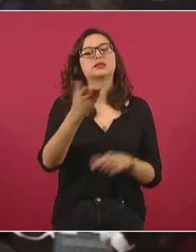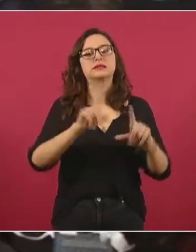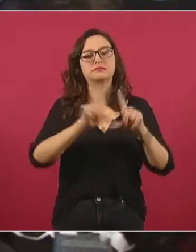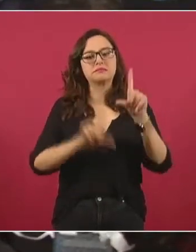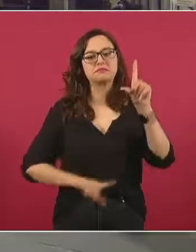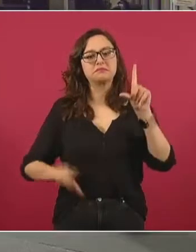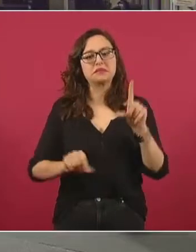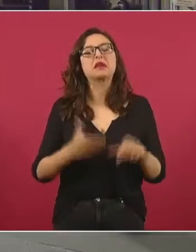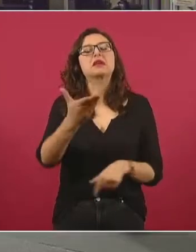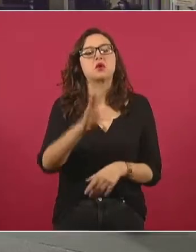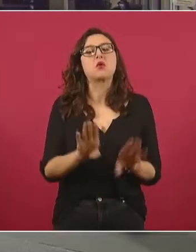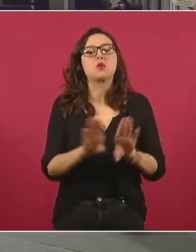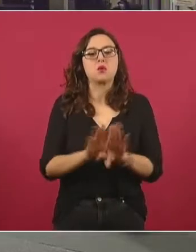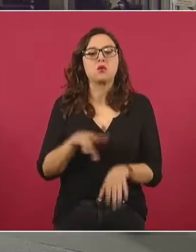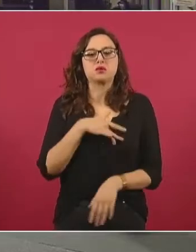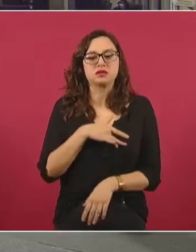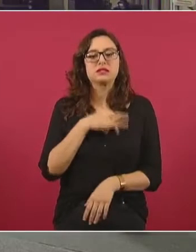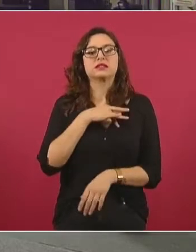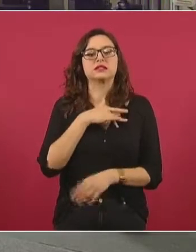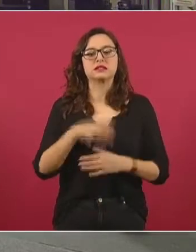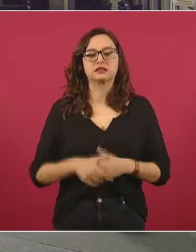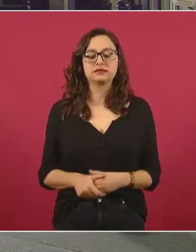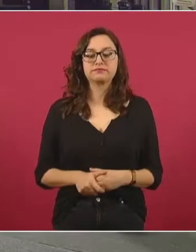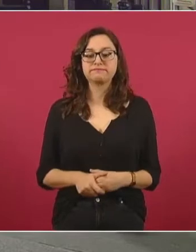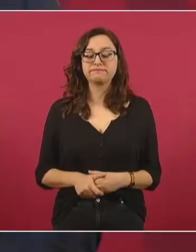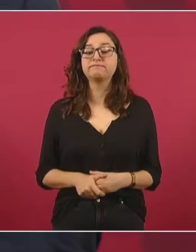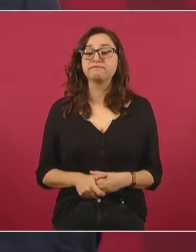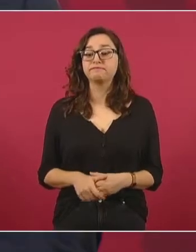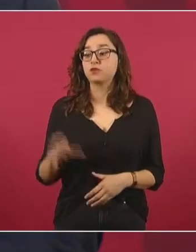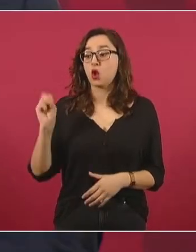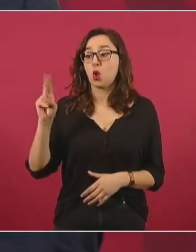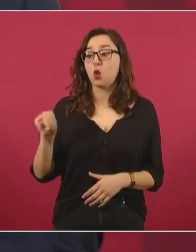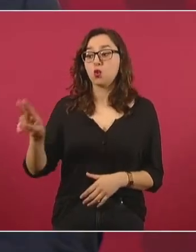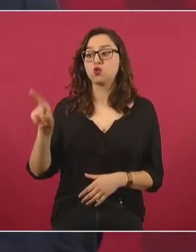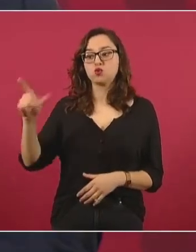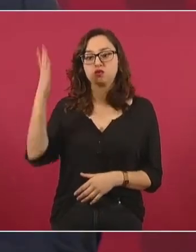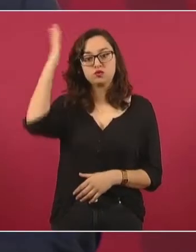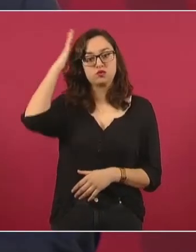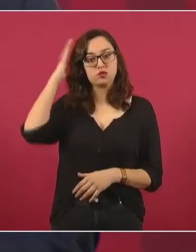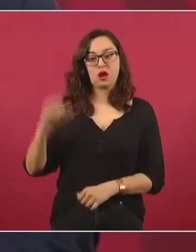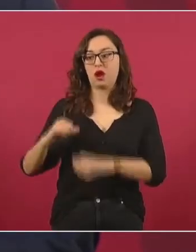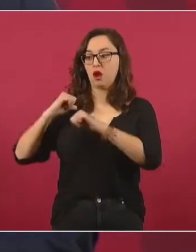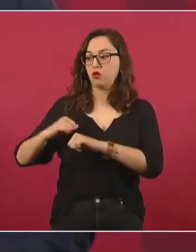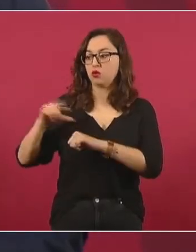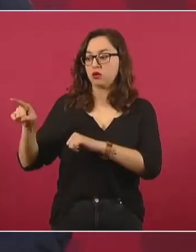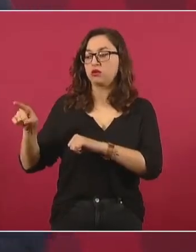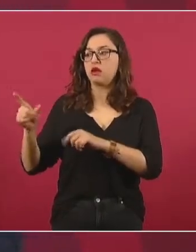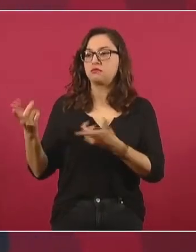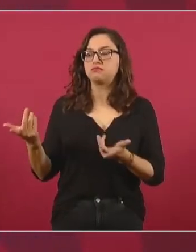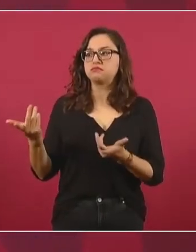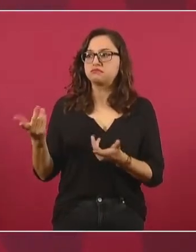esto coincido con lo que planteó el secretario general de la ONU. Hay que